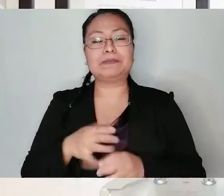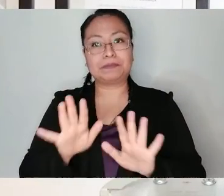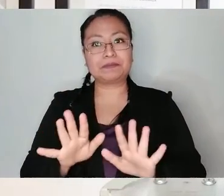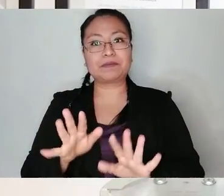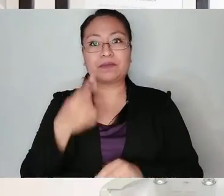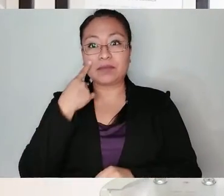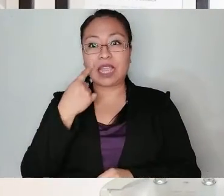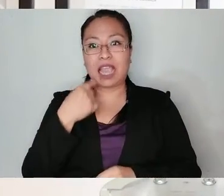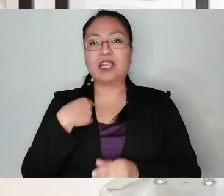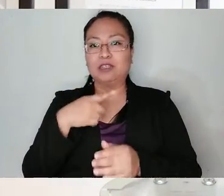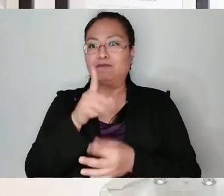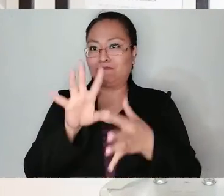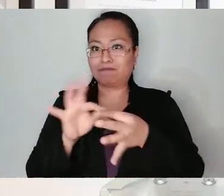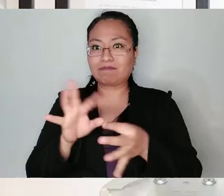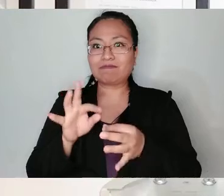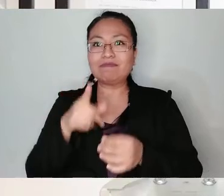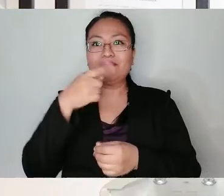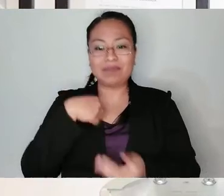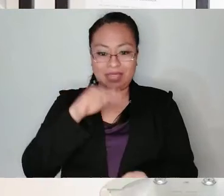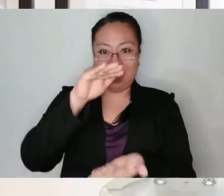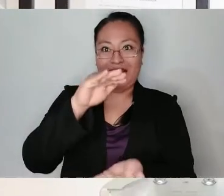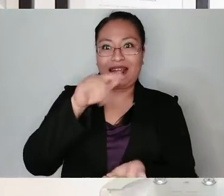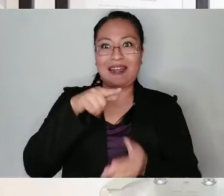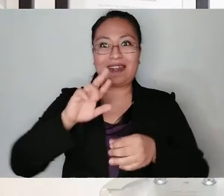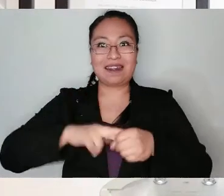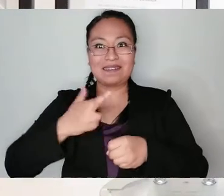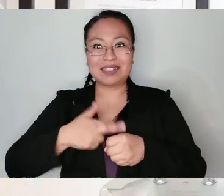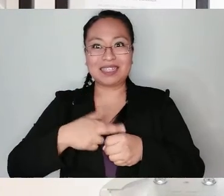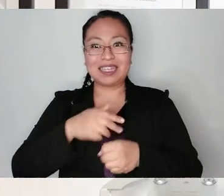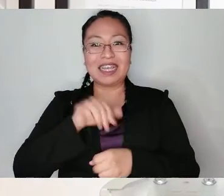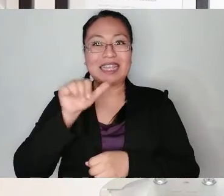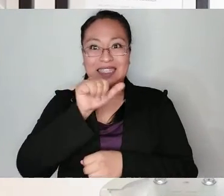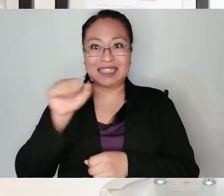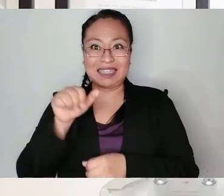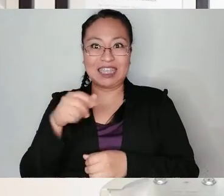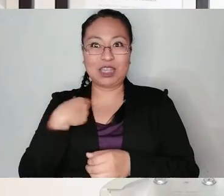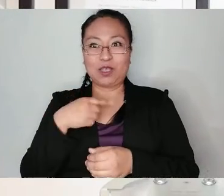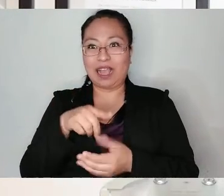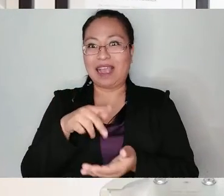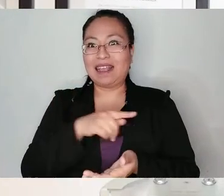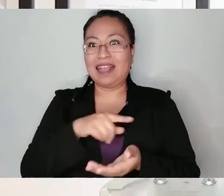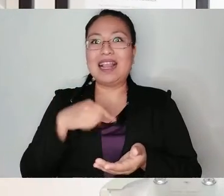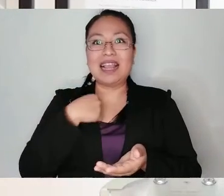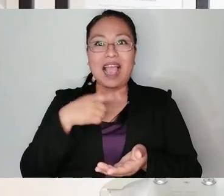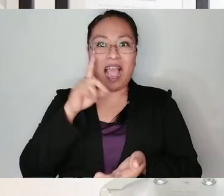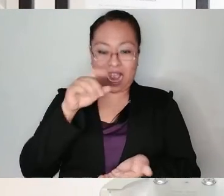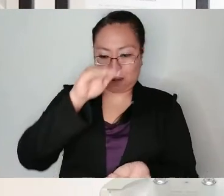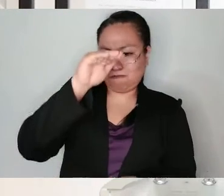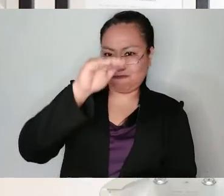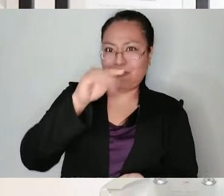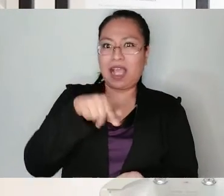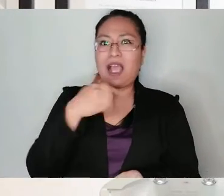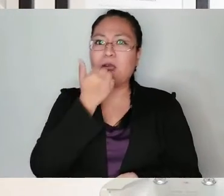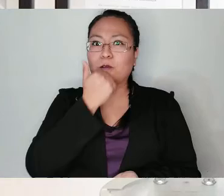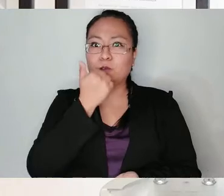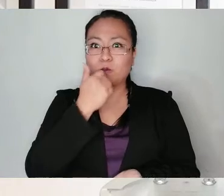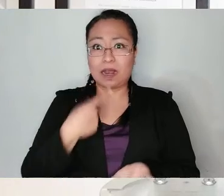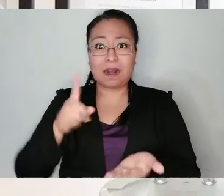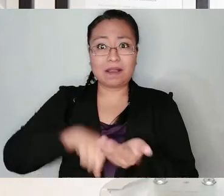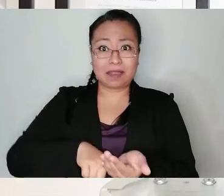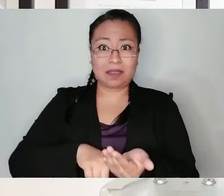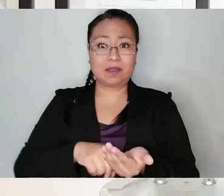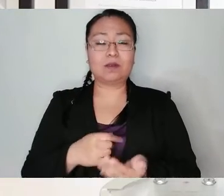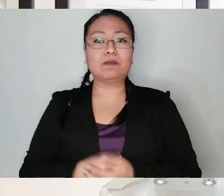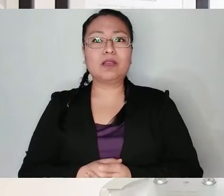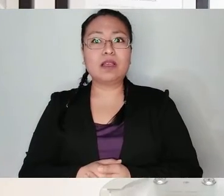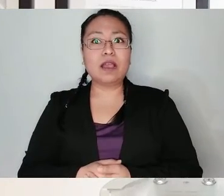un refresco de 600 mililitros. Este refresco tiene esta cantidad de azúcar, ¿sí?